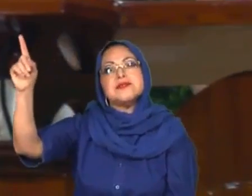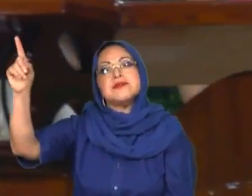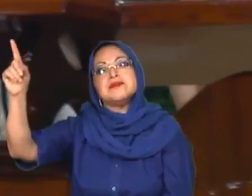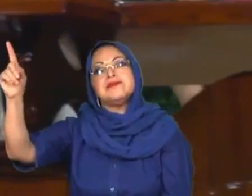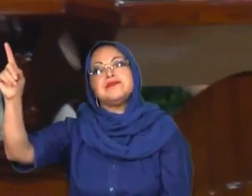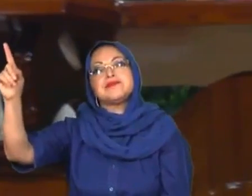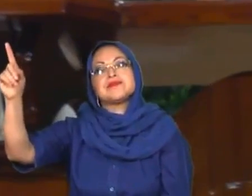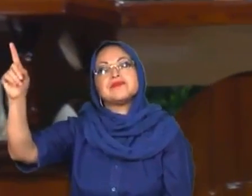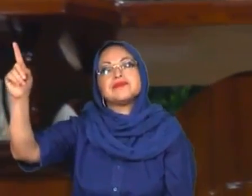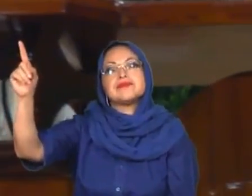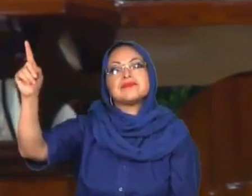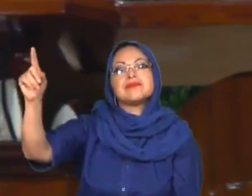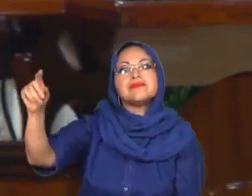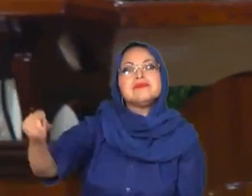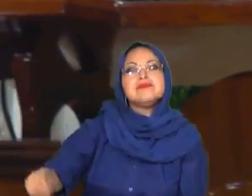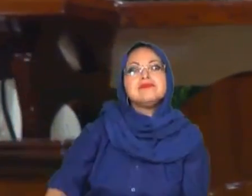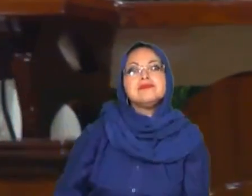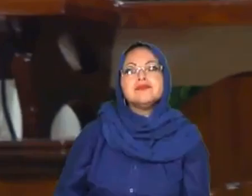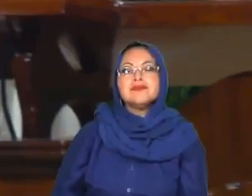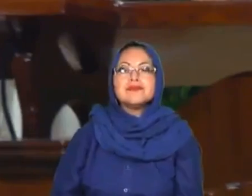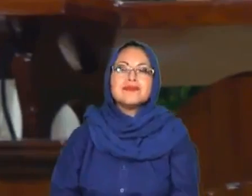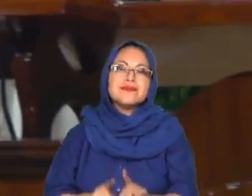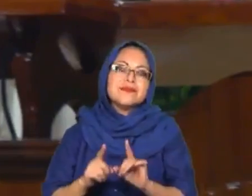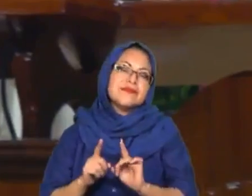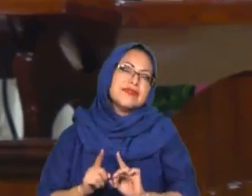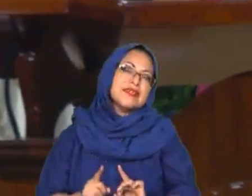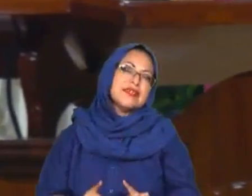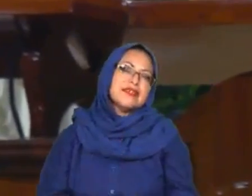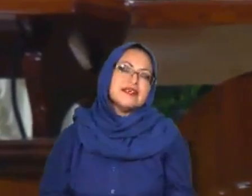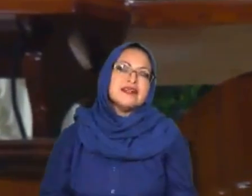Cantamos que no hay nadie como Él.